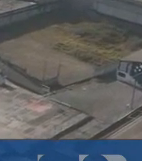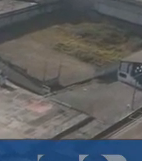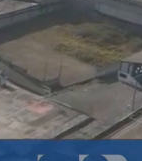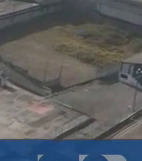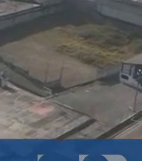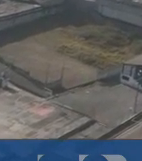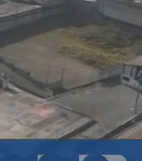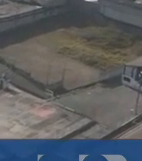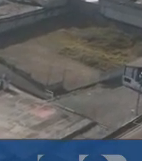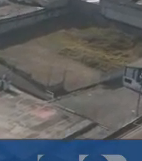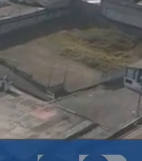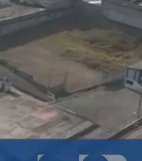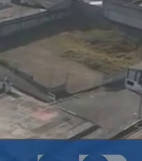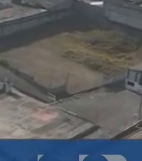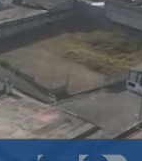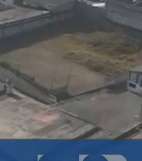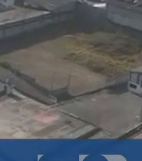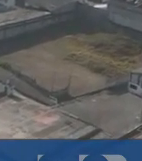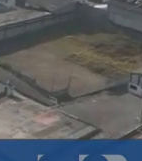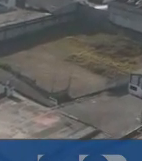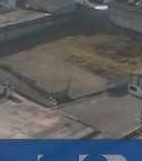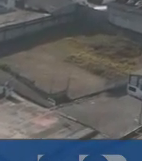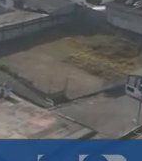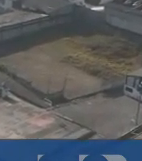prevenido de casa seguro vas al concierto